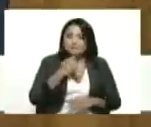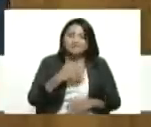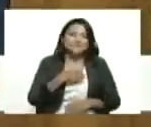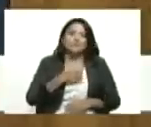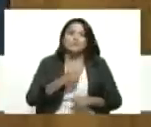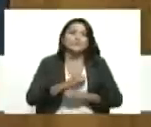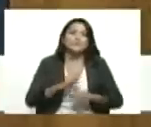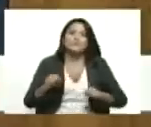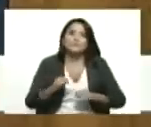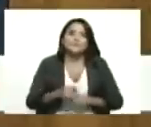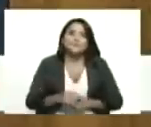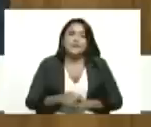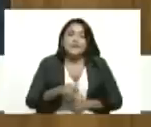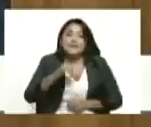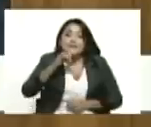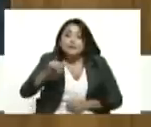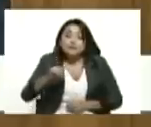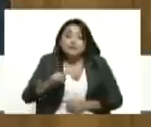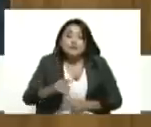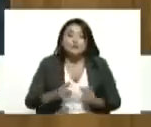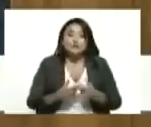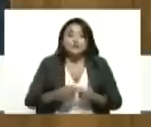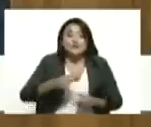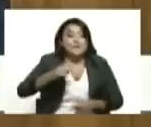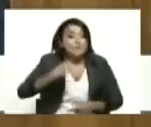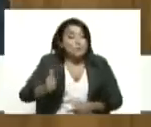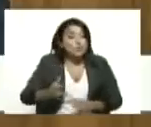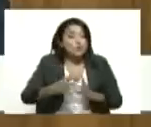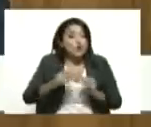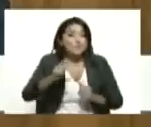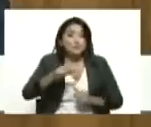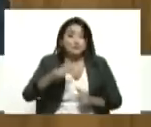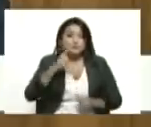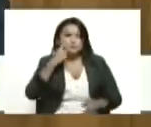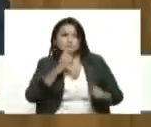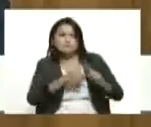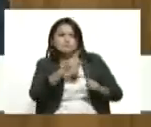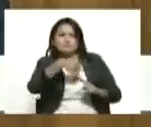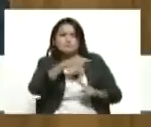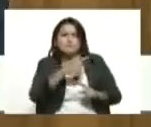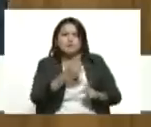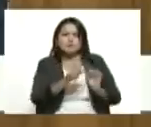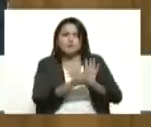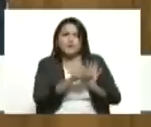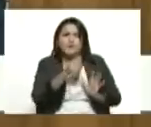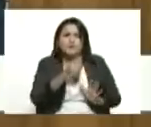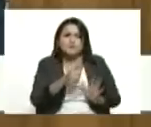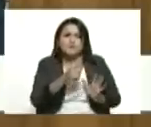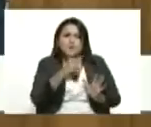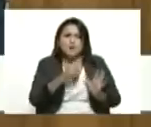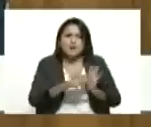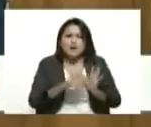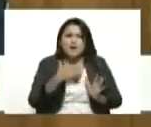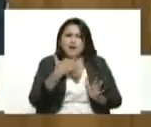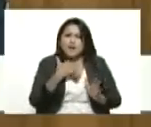Deber de denuncia, todo funcionario público está obligado a denunciar cuando vea actividades de carácter ilícito.